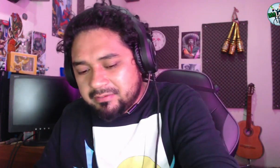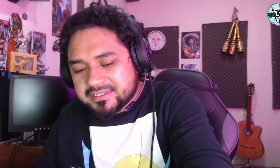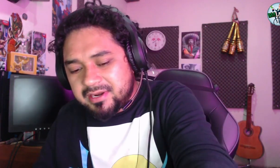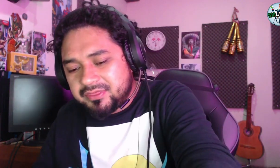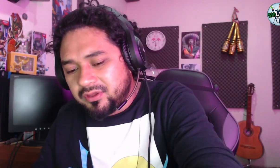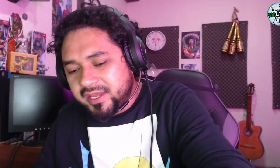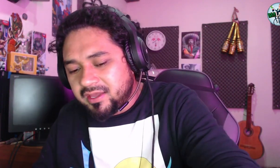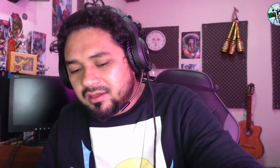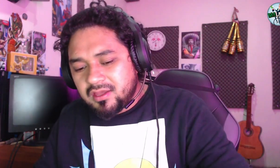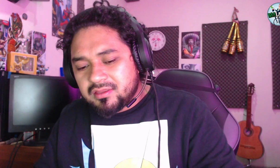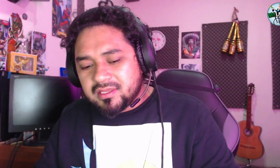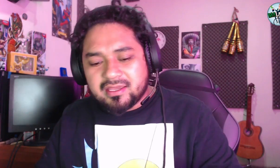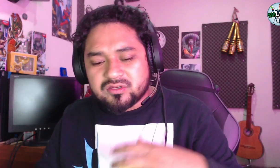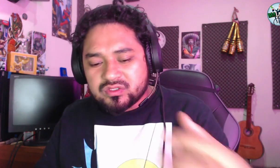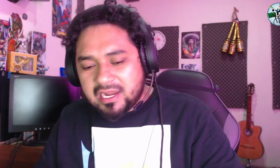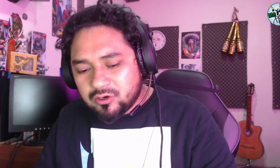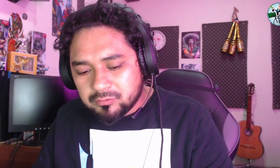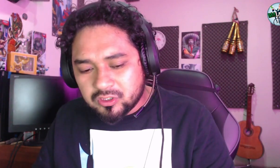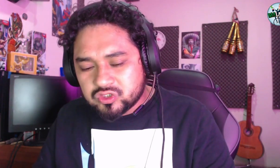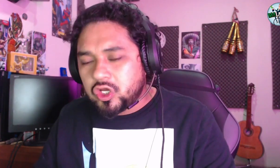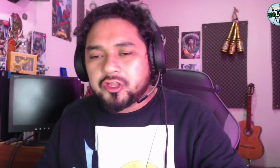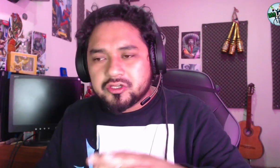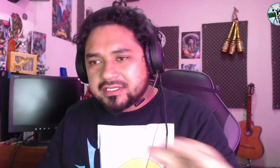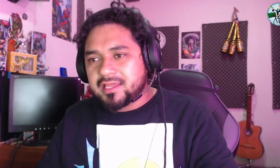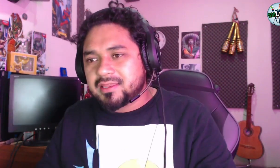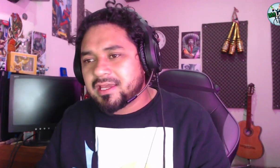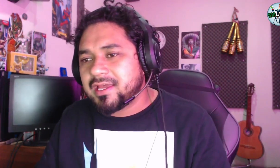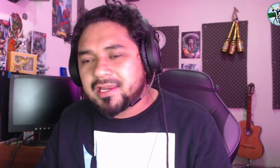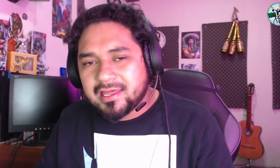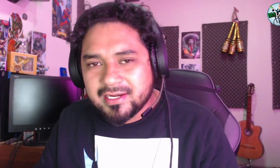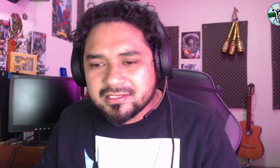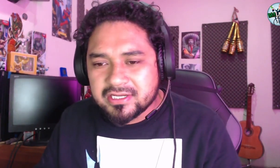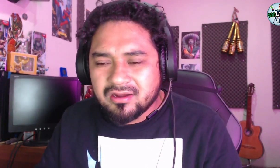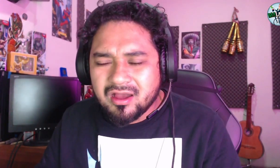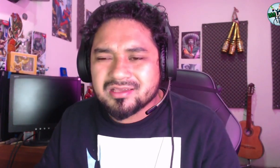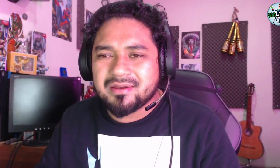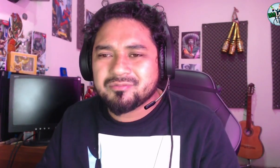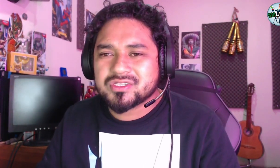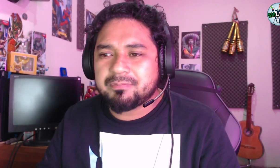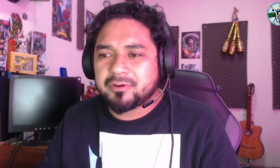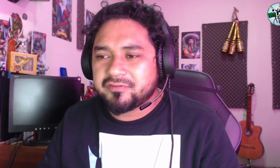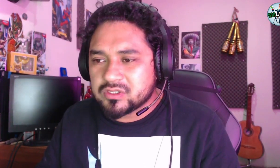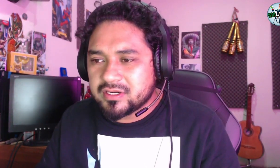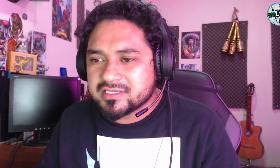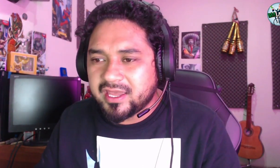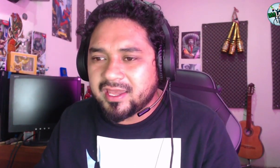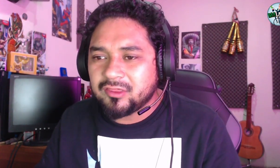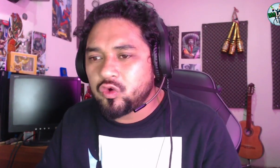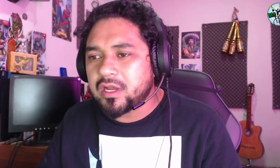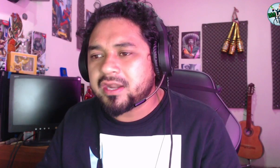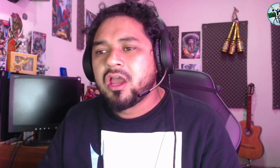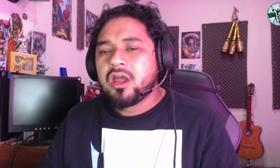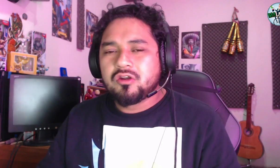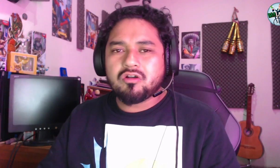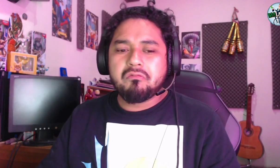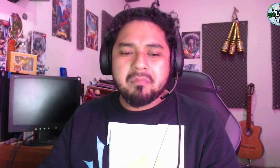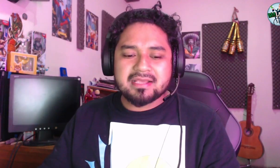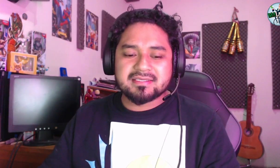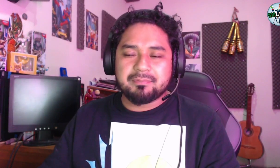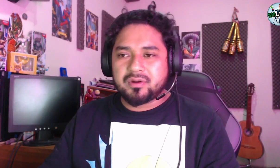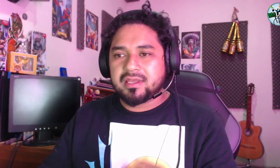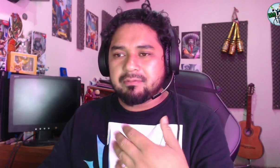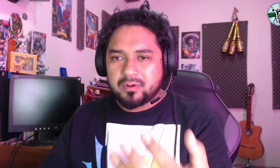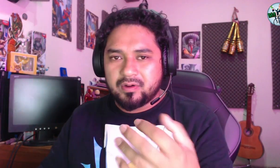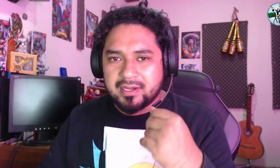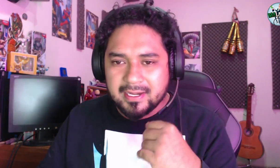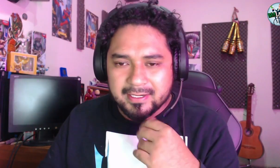si no estamos hablando de que sus alumnos todos sean de la derecha no sabemos que hay profesores que educan no con base